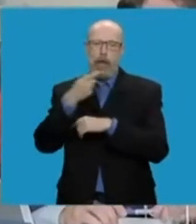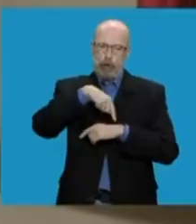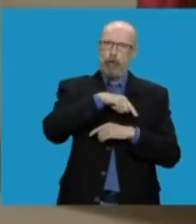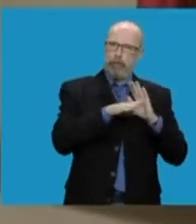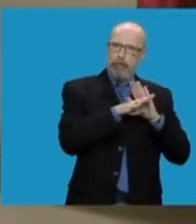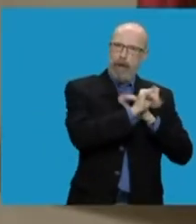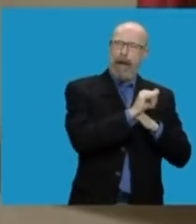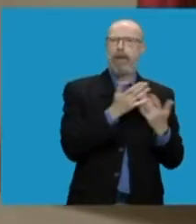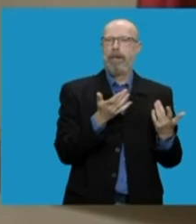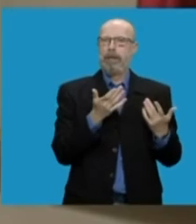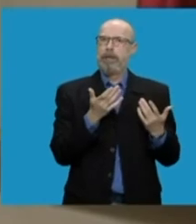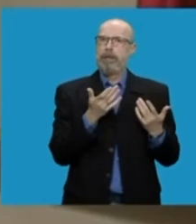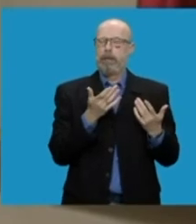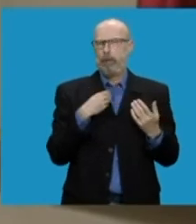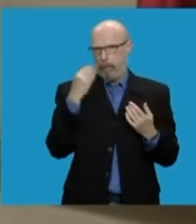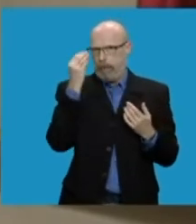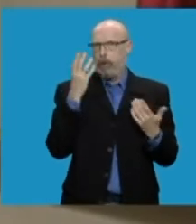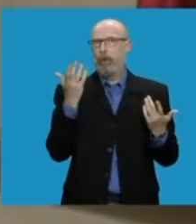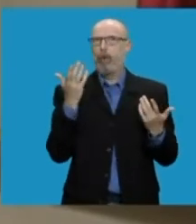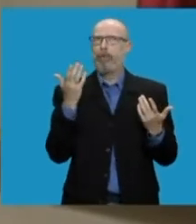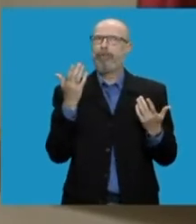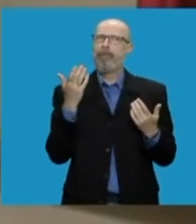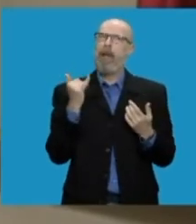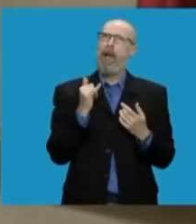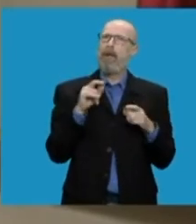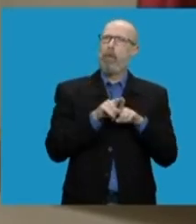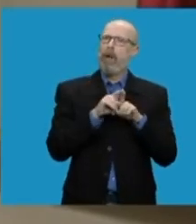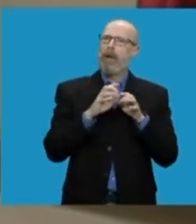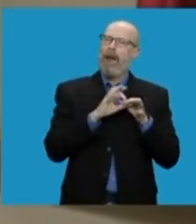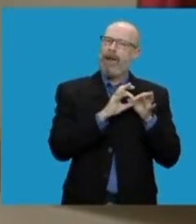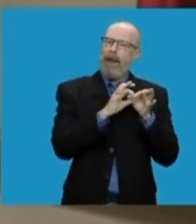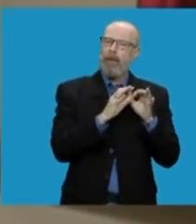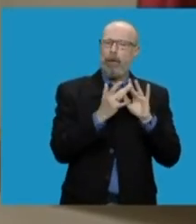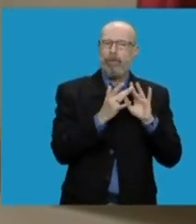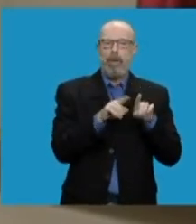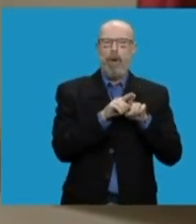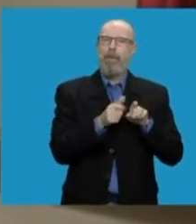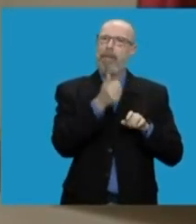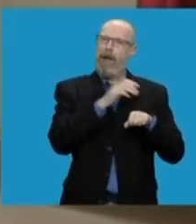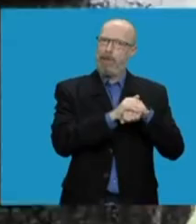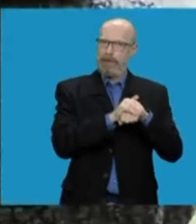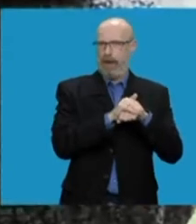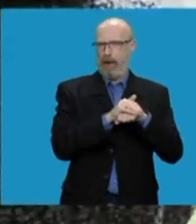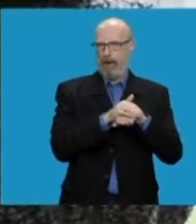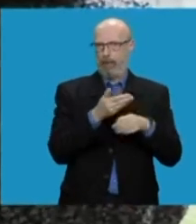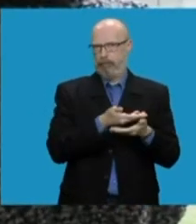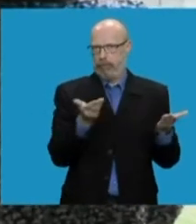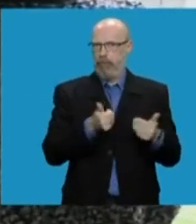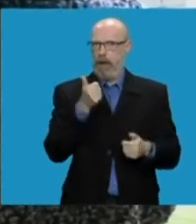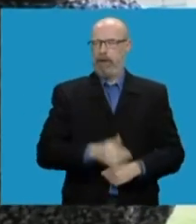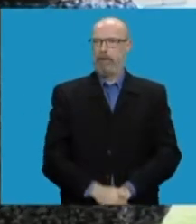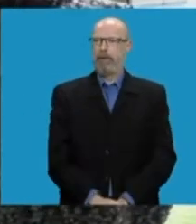tenemos, yo creo que en una relación más de amistad o de complicidad con ellos.